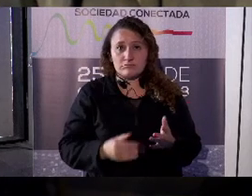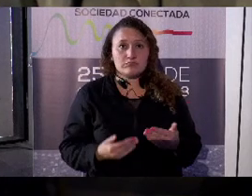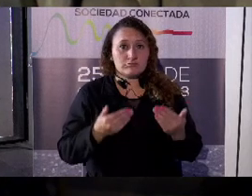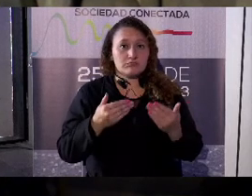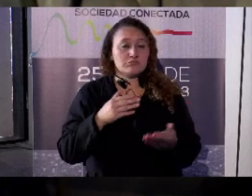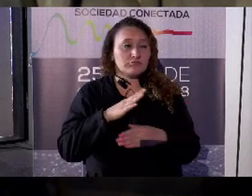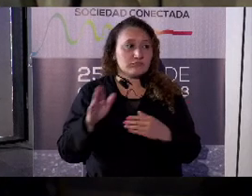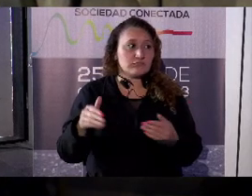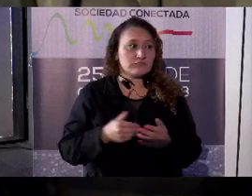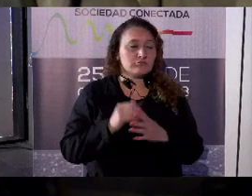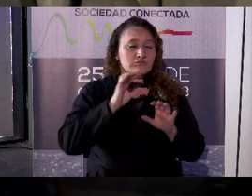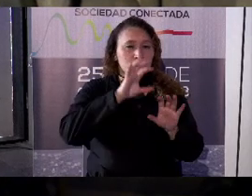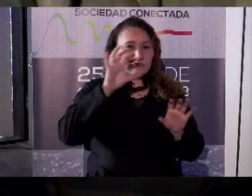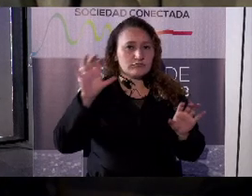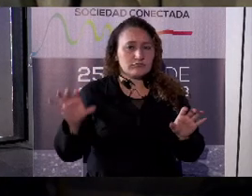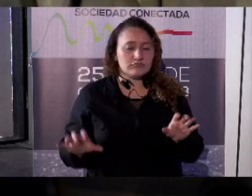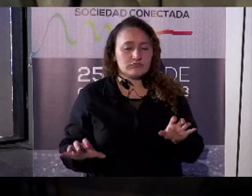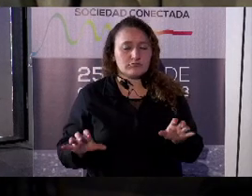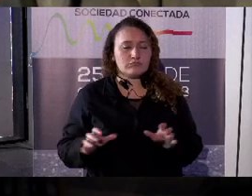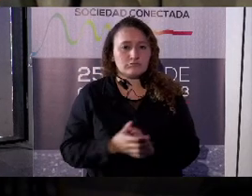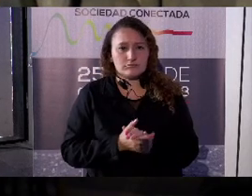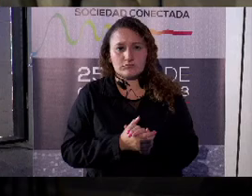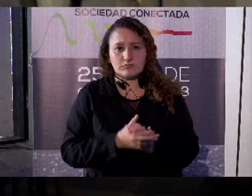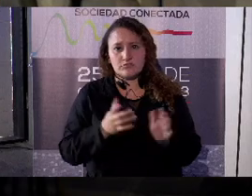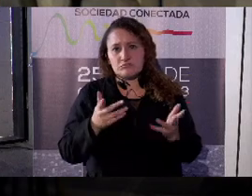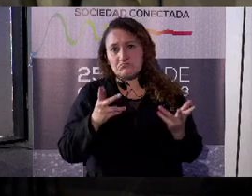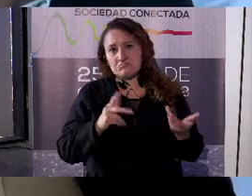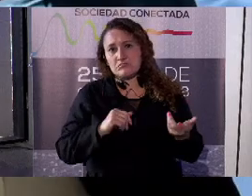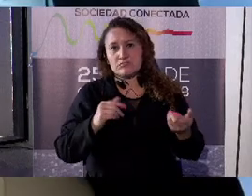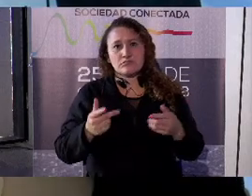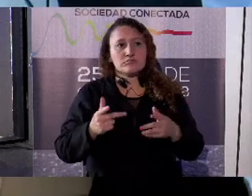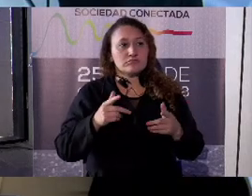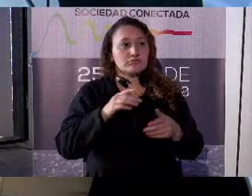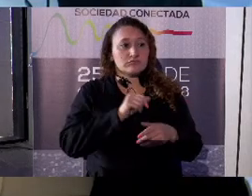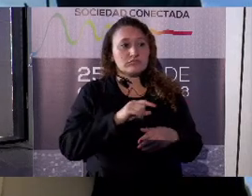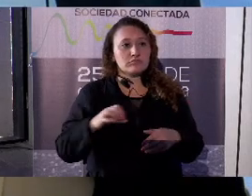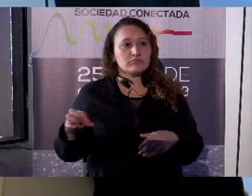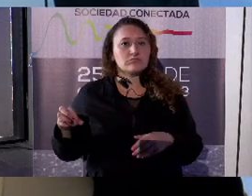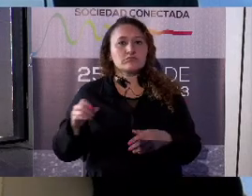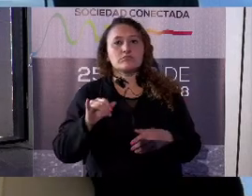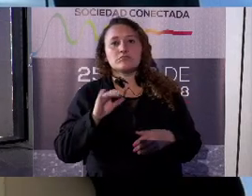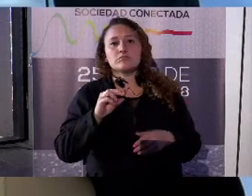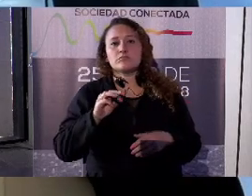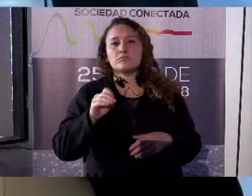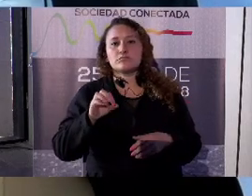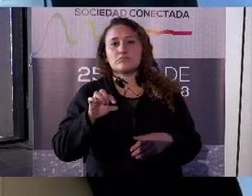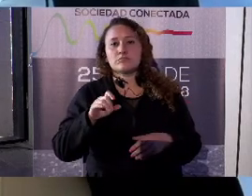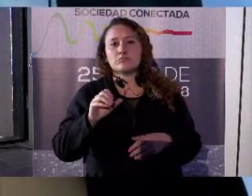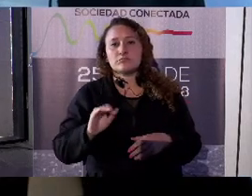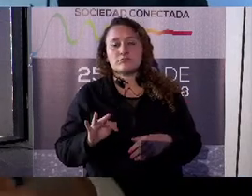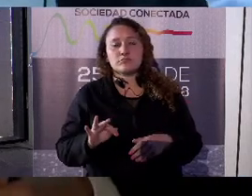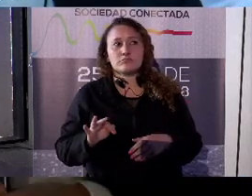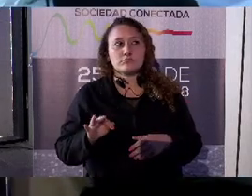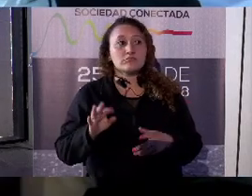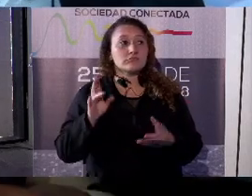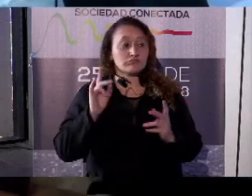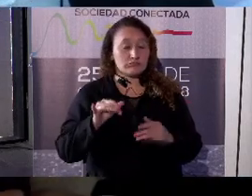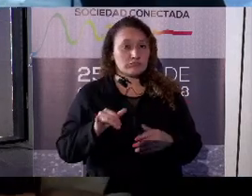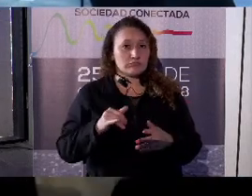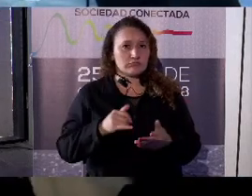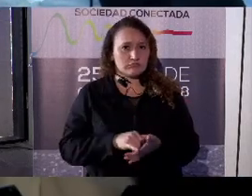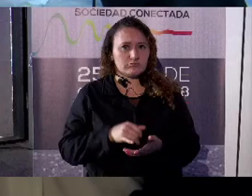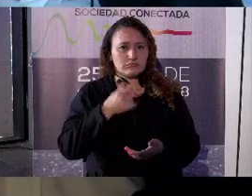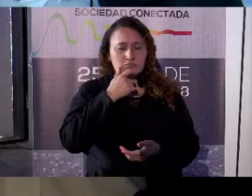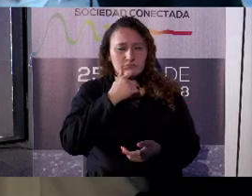países este del mundo no ha desarrollado una plataforma que se llama Impact no que es internet manag platform for all connected